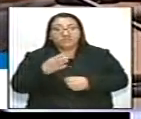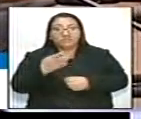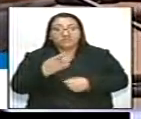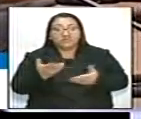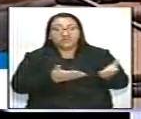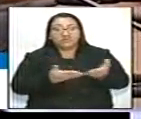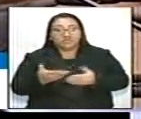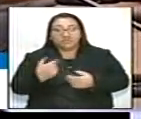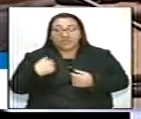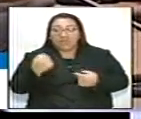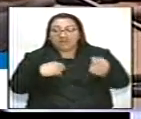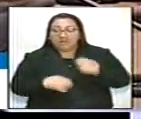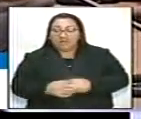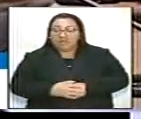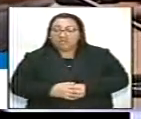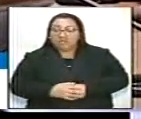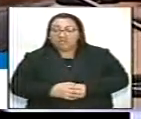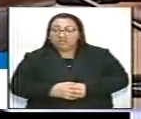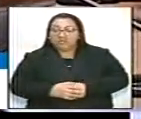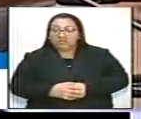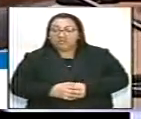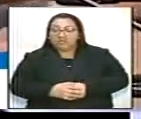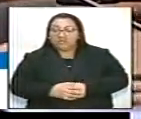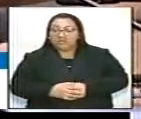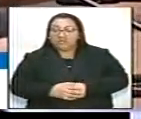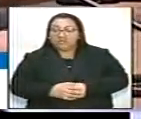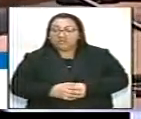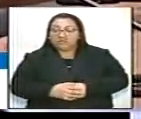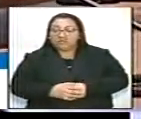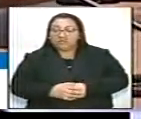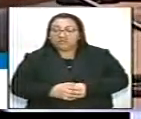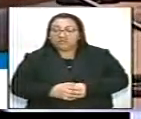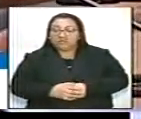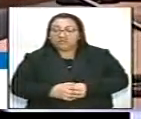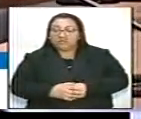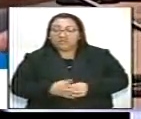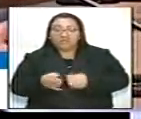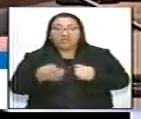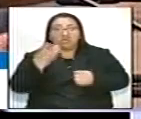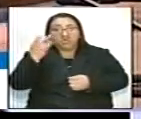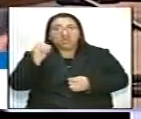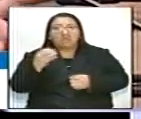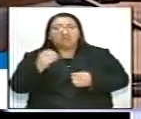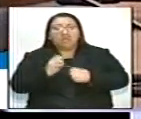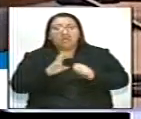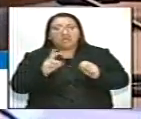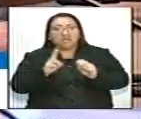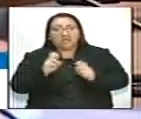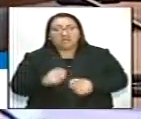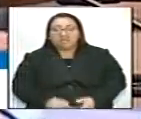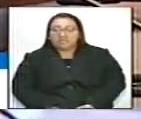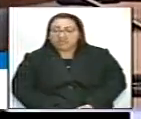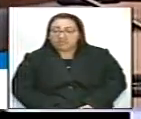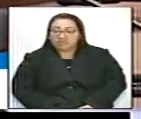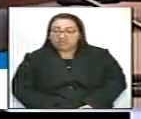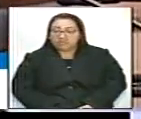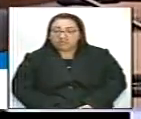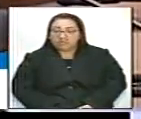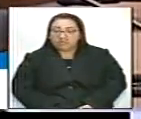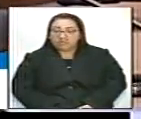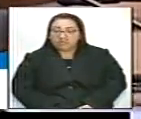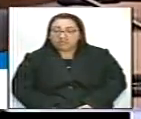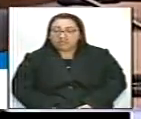procuradores, que tienen que venir los procuradores a explicar el porqué de sus posiciones y aclararnos este escenario un poquito